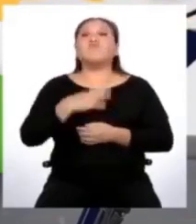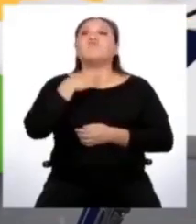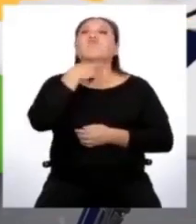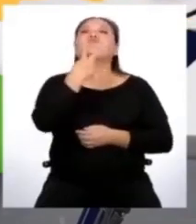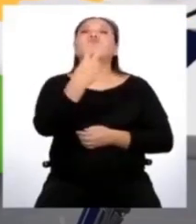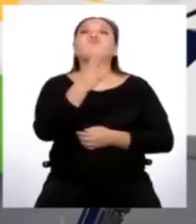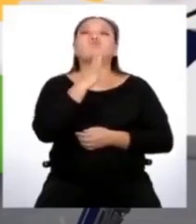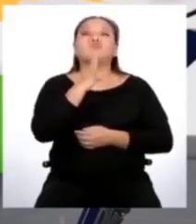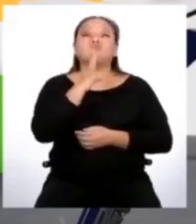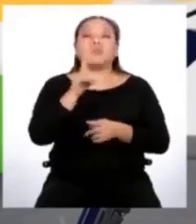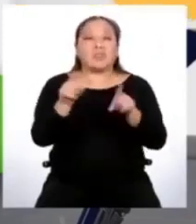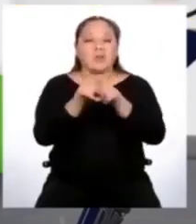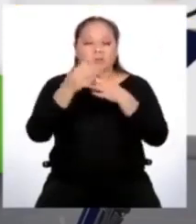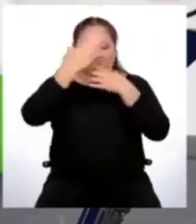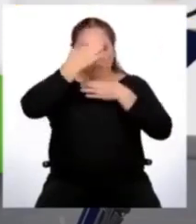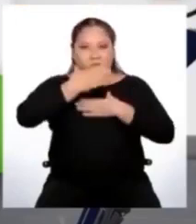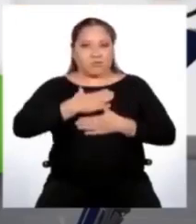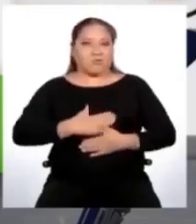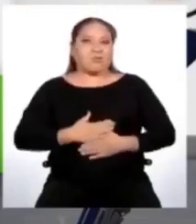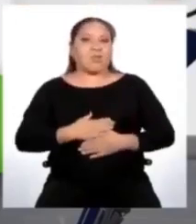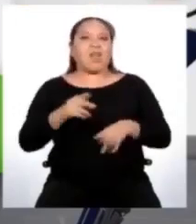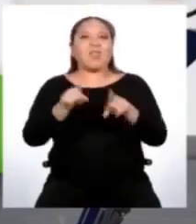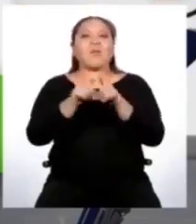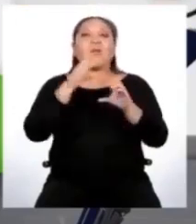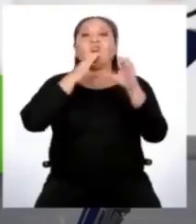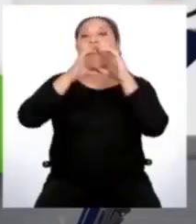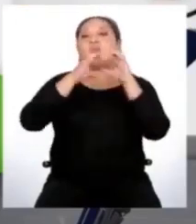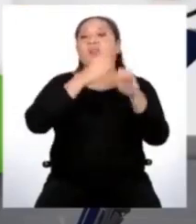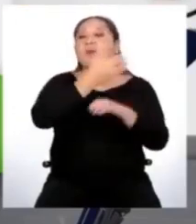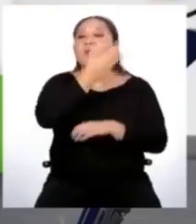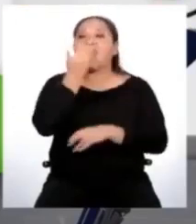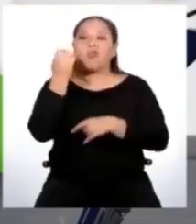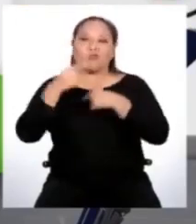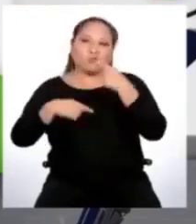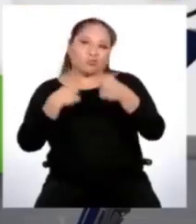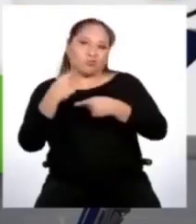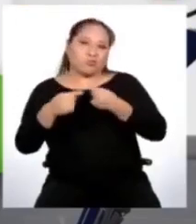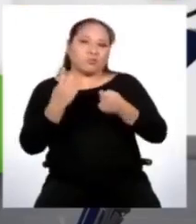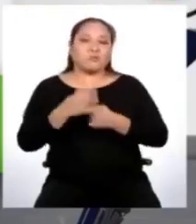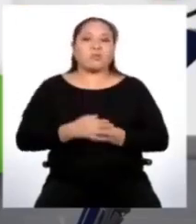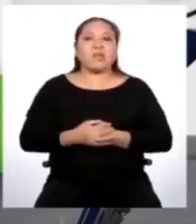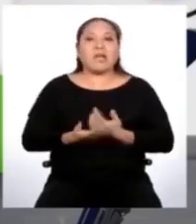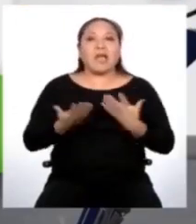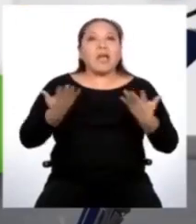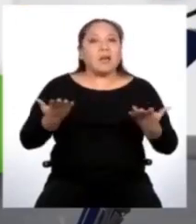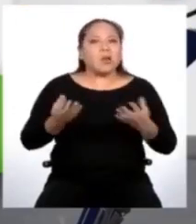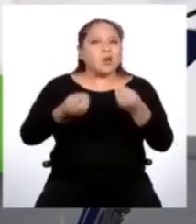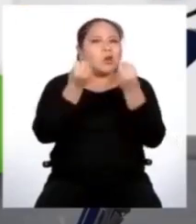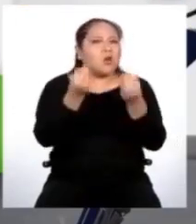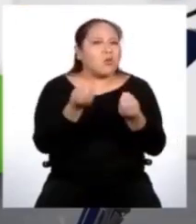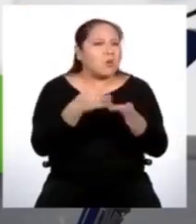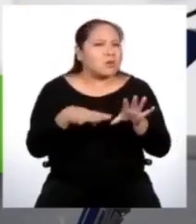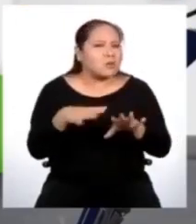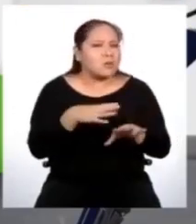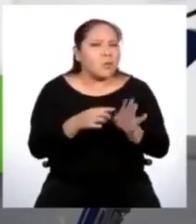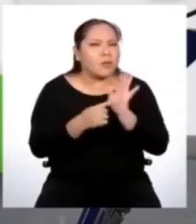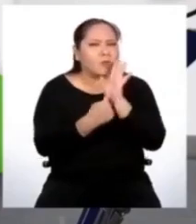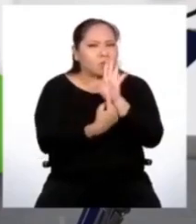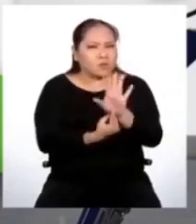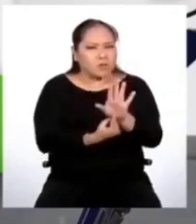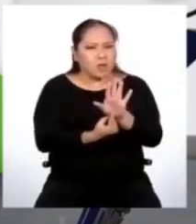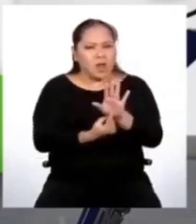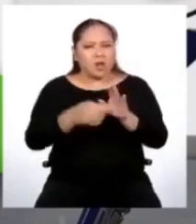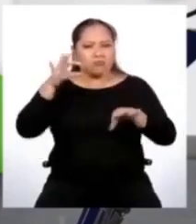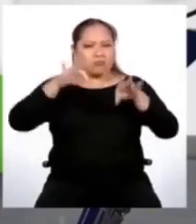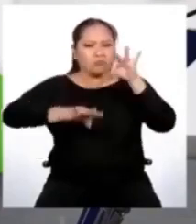y corporal y por lo tanto para comunicarnos mejor en nuestro día a día. Entonces, ¿cómo hacemos para llevar a cabo